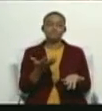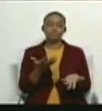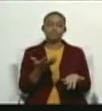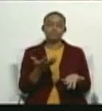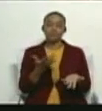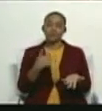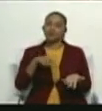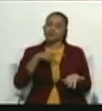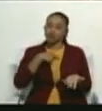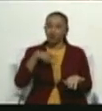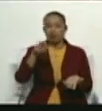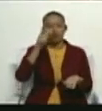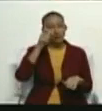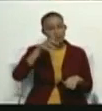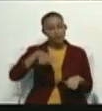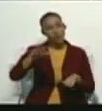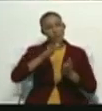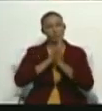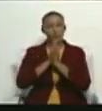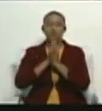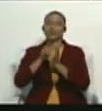que sigamos el ejemplo de este hombre.